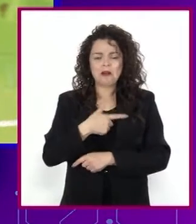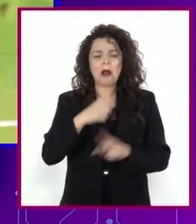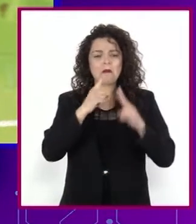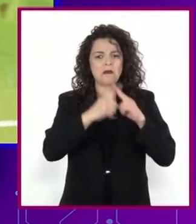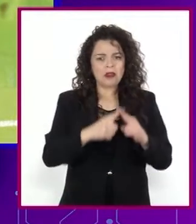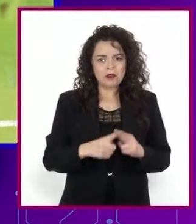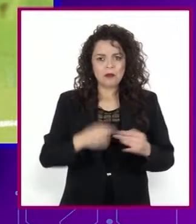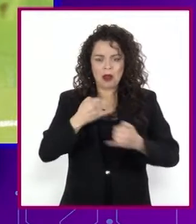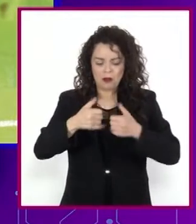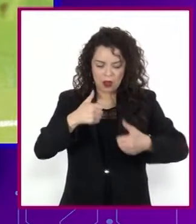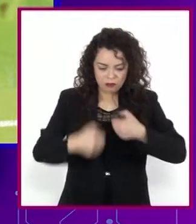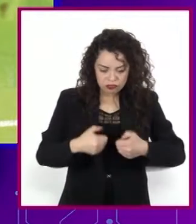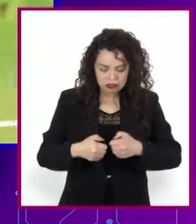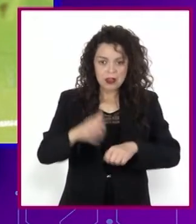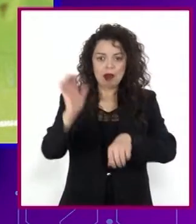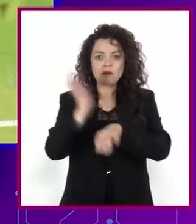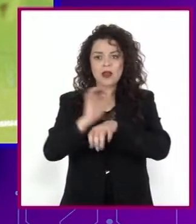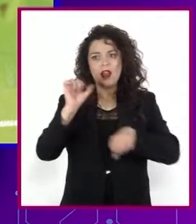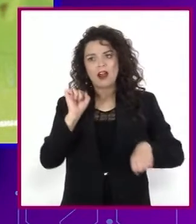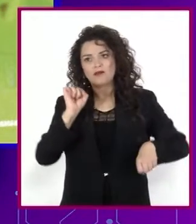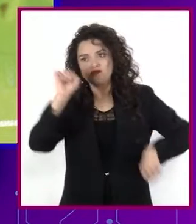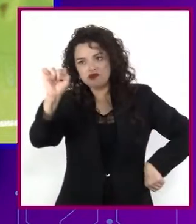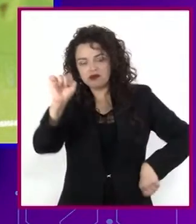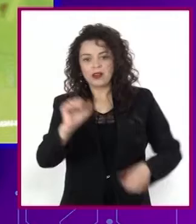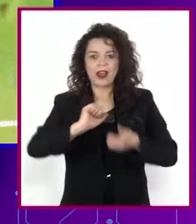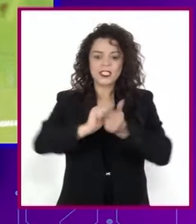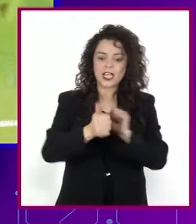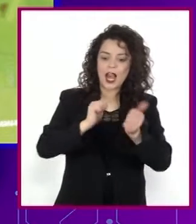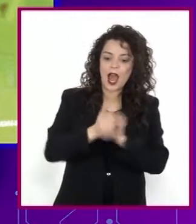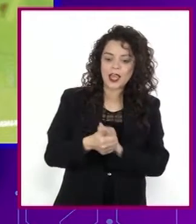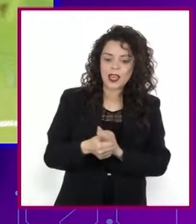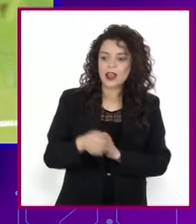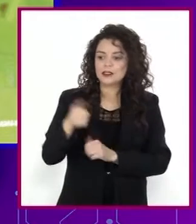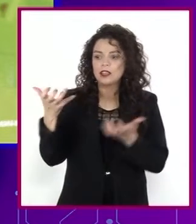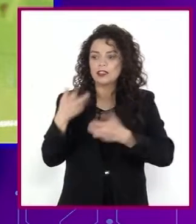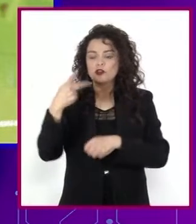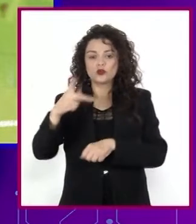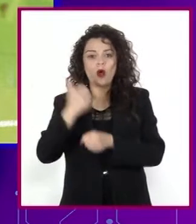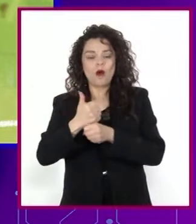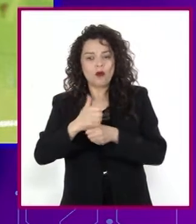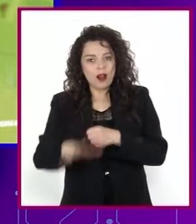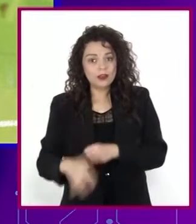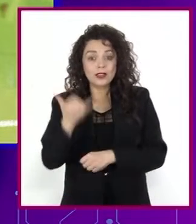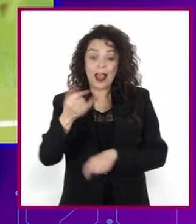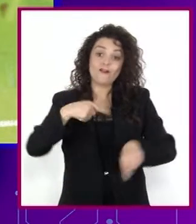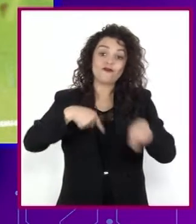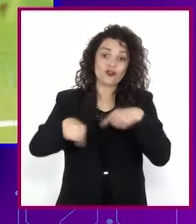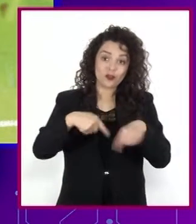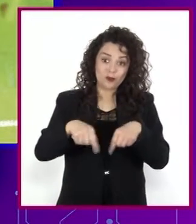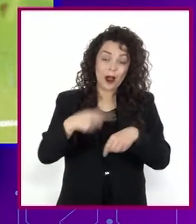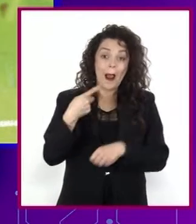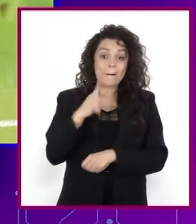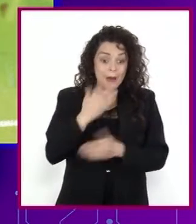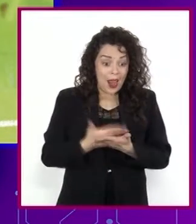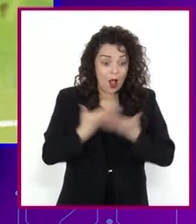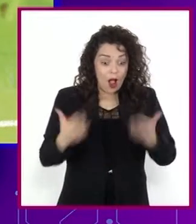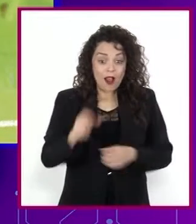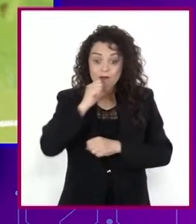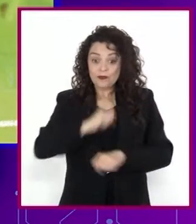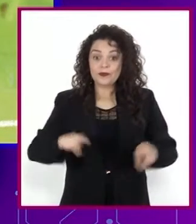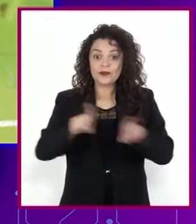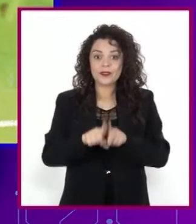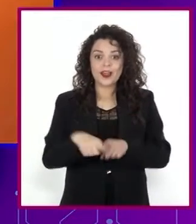de superhéroes, los chilaquiles que prepara su abuelita y el fútbol. Sin embargo, ahora también le